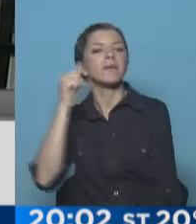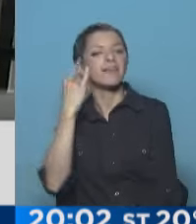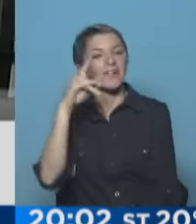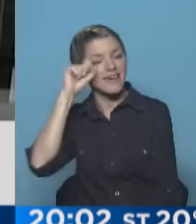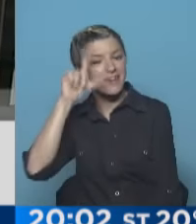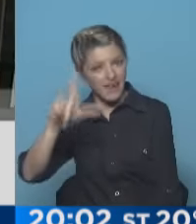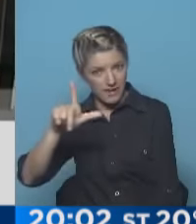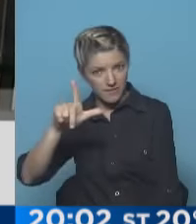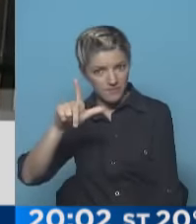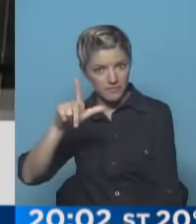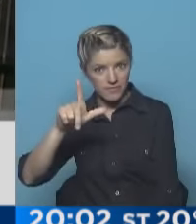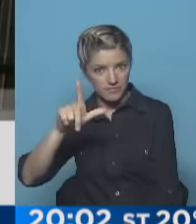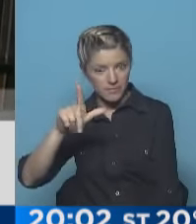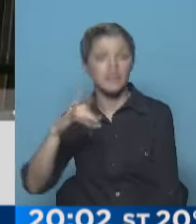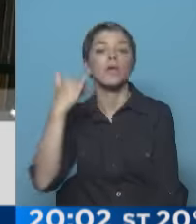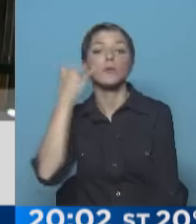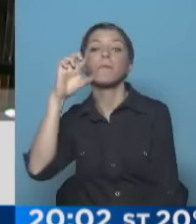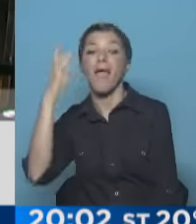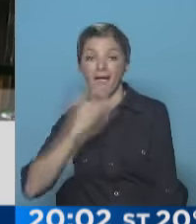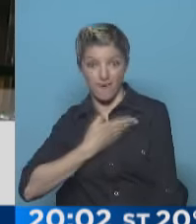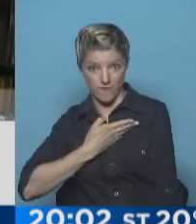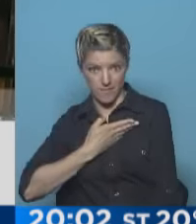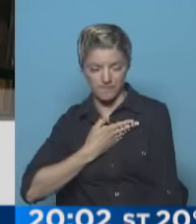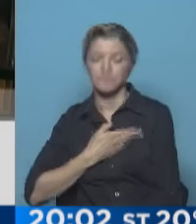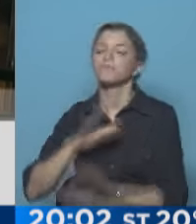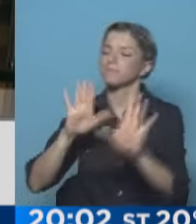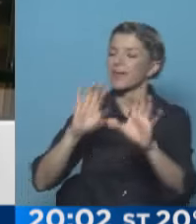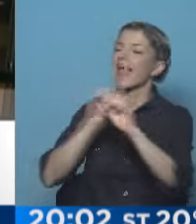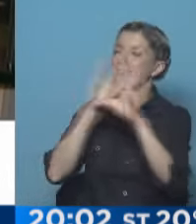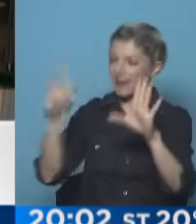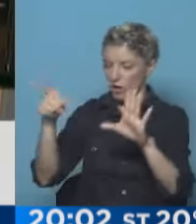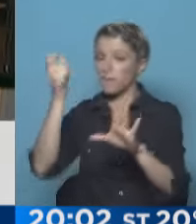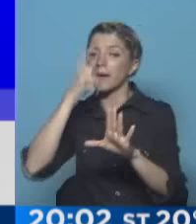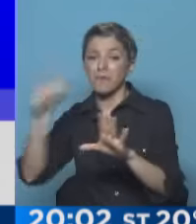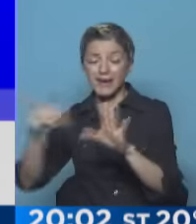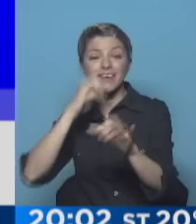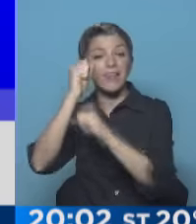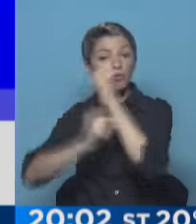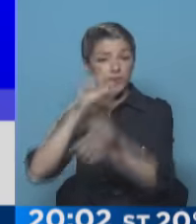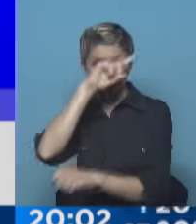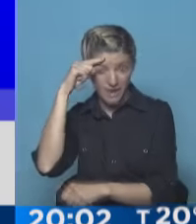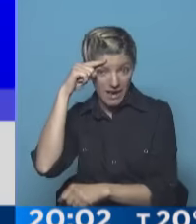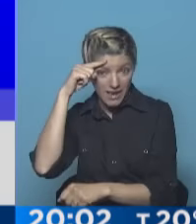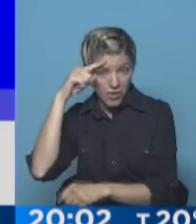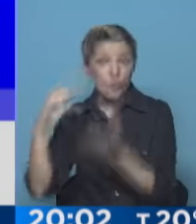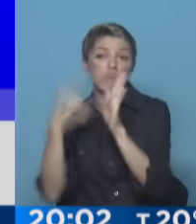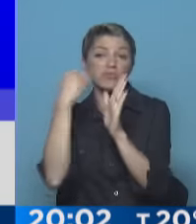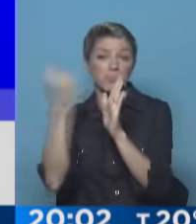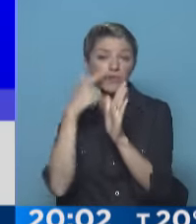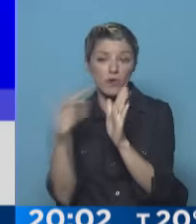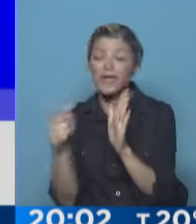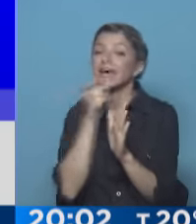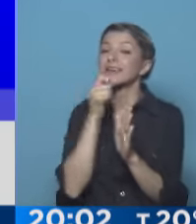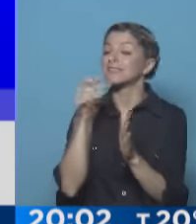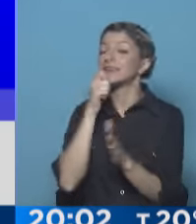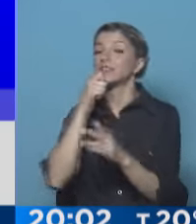yacimiento petrolíferos Fiscales está muy claro que para macri la industria nacional no es prioridad el no tener soberanía energética